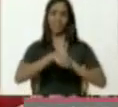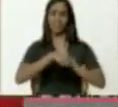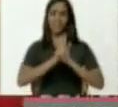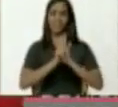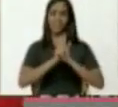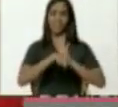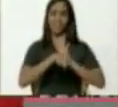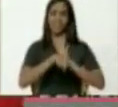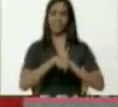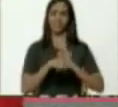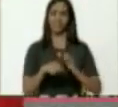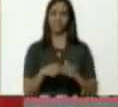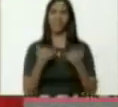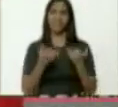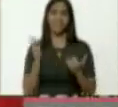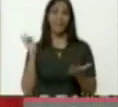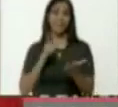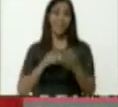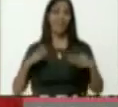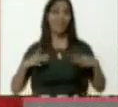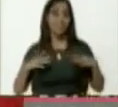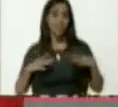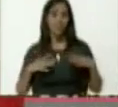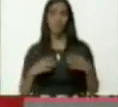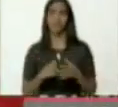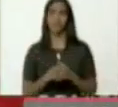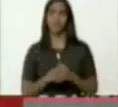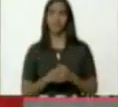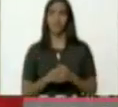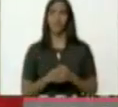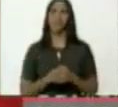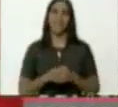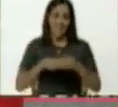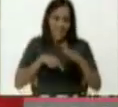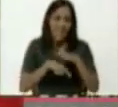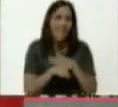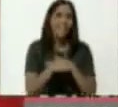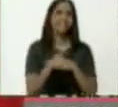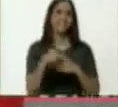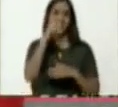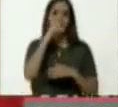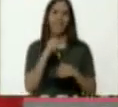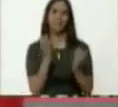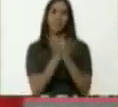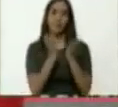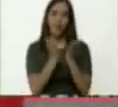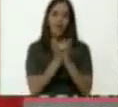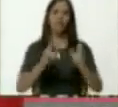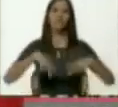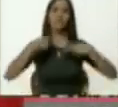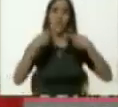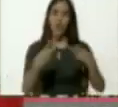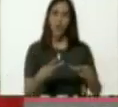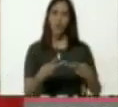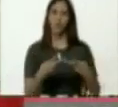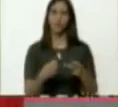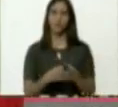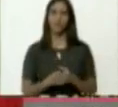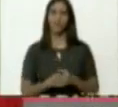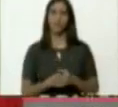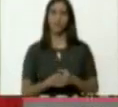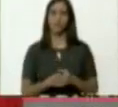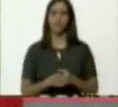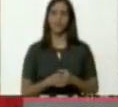Tic-tac. Ya vienen las vacaciones, ya vienen los... Entra el año escolar, el nuevo año escolar.